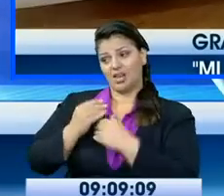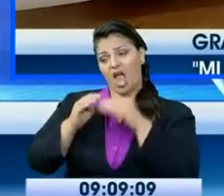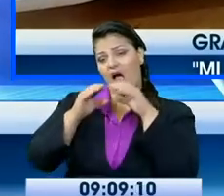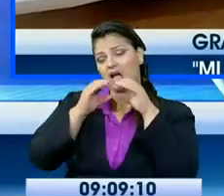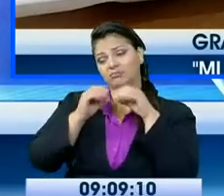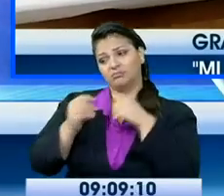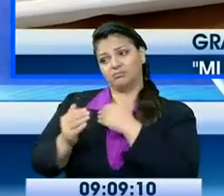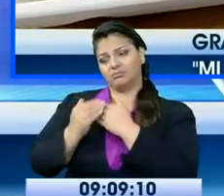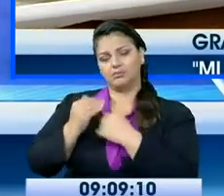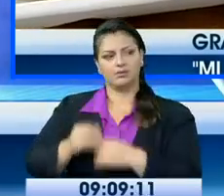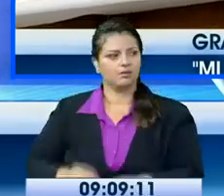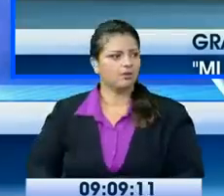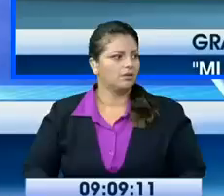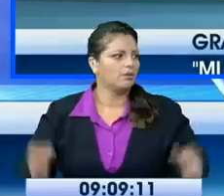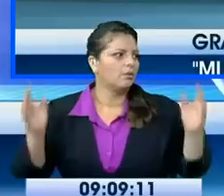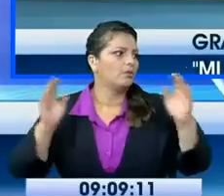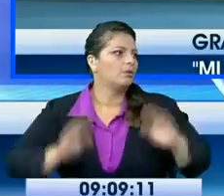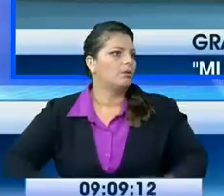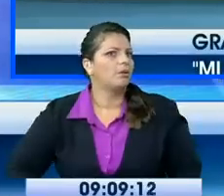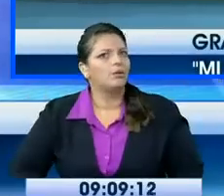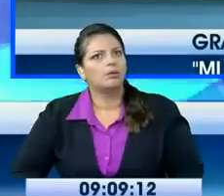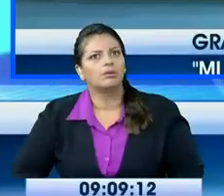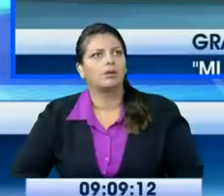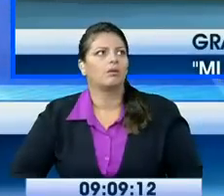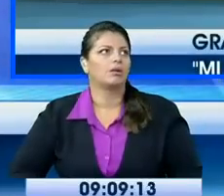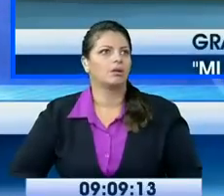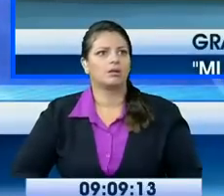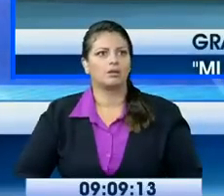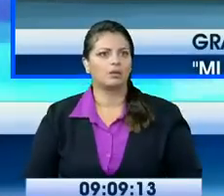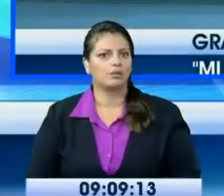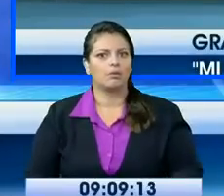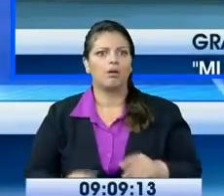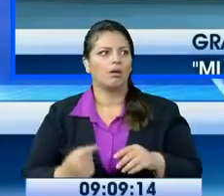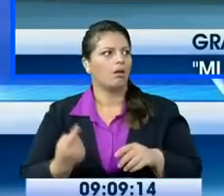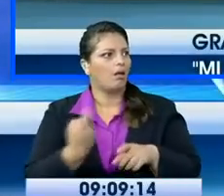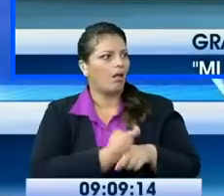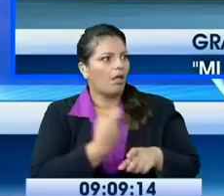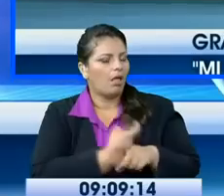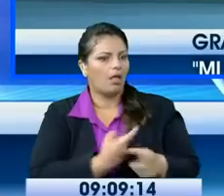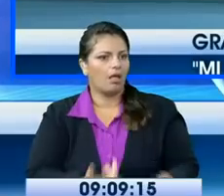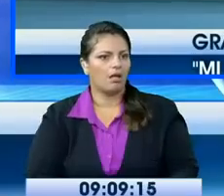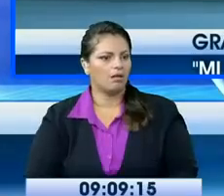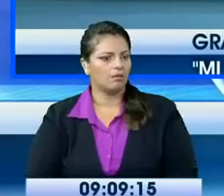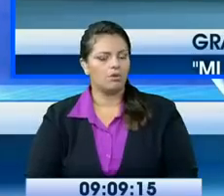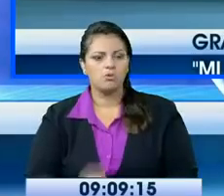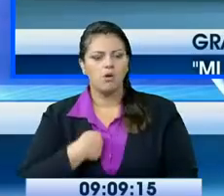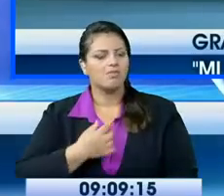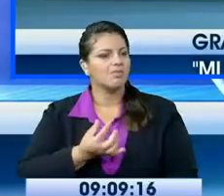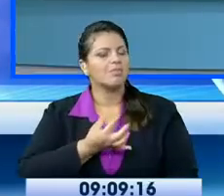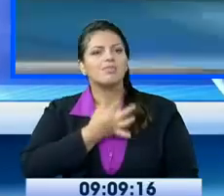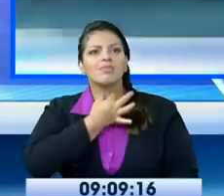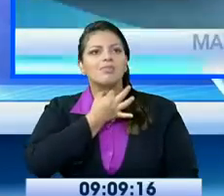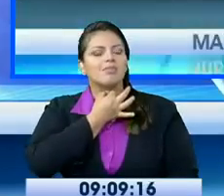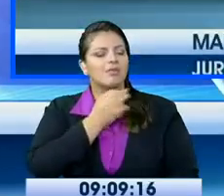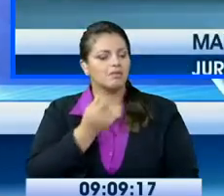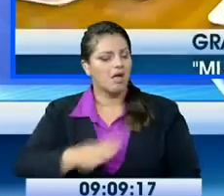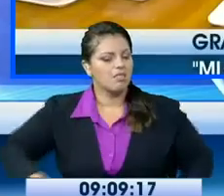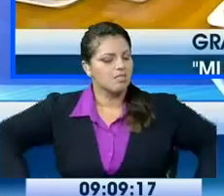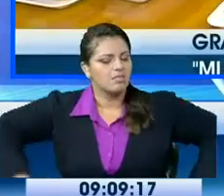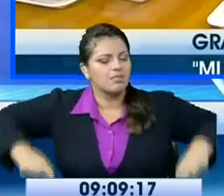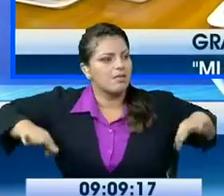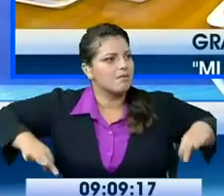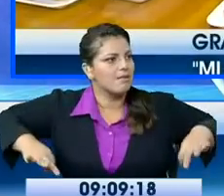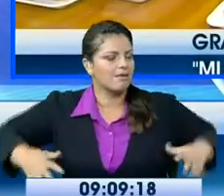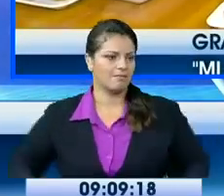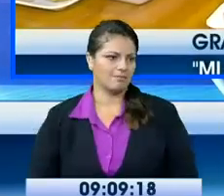Oiga. Que yo le invite, estoy chiro. Claro, no, pues, ¿no sabes lo que es chiro? Ya veo. Ah, ya, chiro. Ya, estoy chiro. Está bien. Ya, pájaro, hazte cargo. Pero igual nos